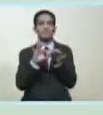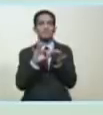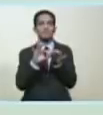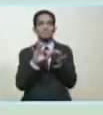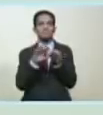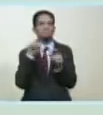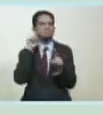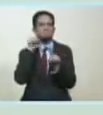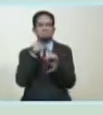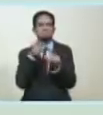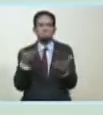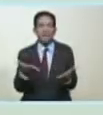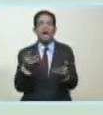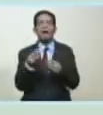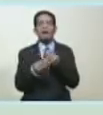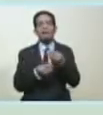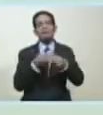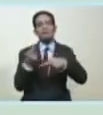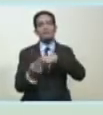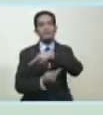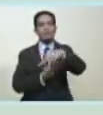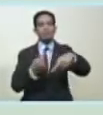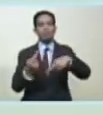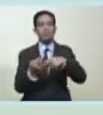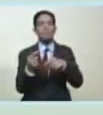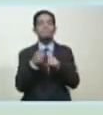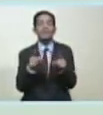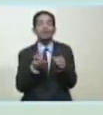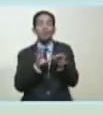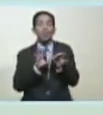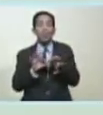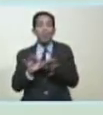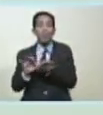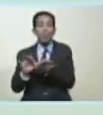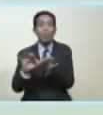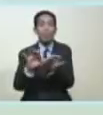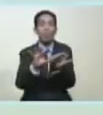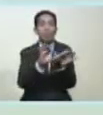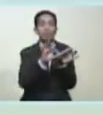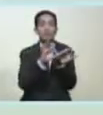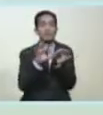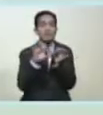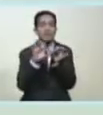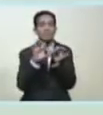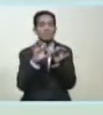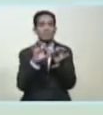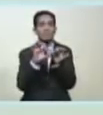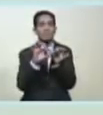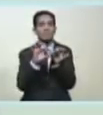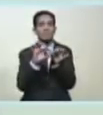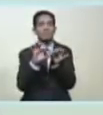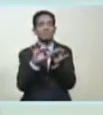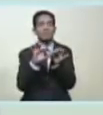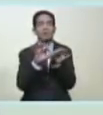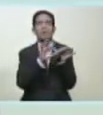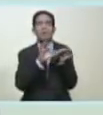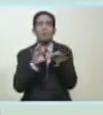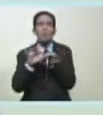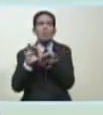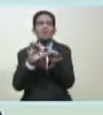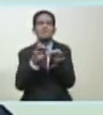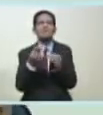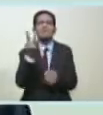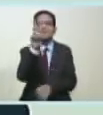revolución. Pero quiero que sea un gobierno de unidad de la nación. Lograr la unidad de la